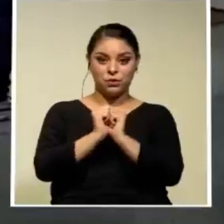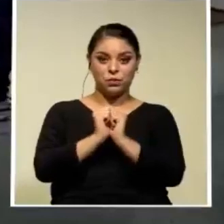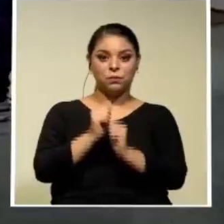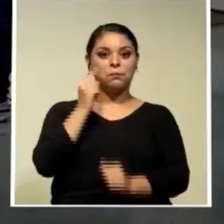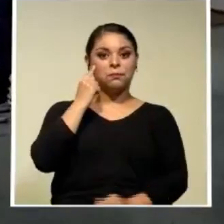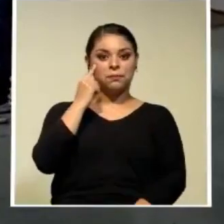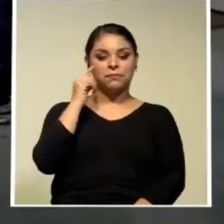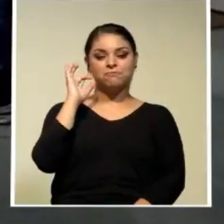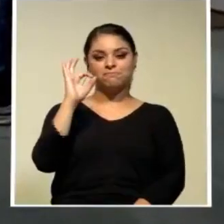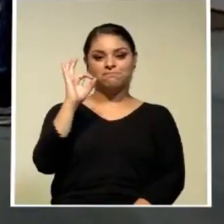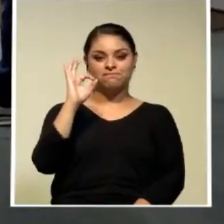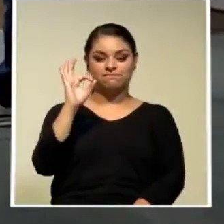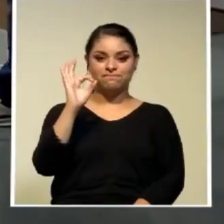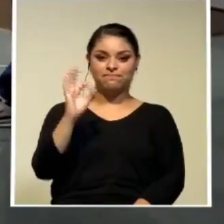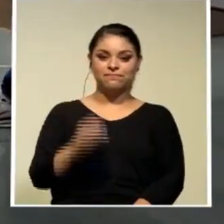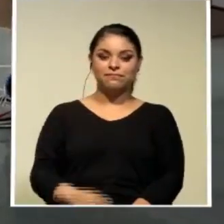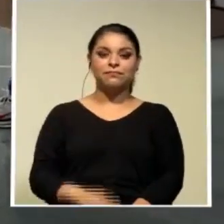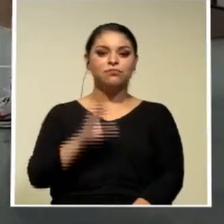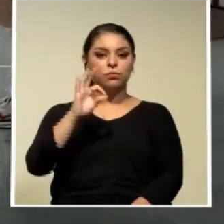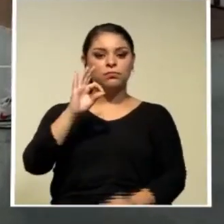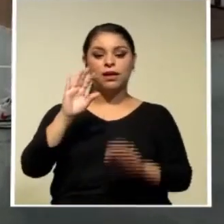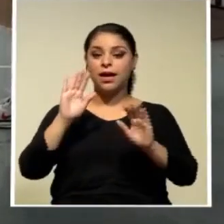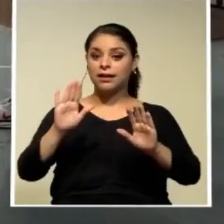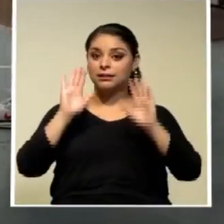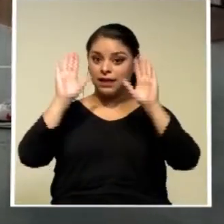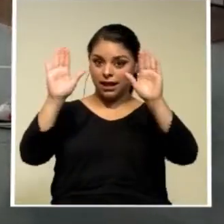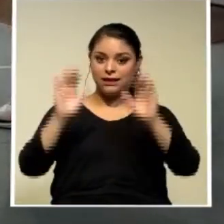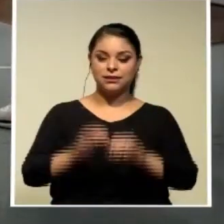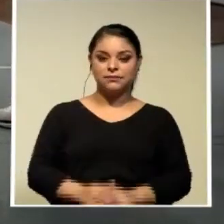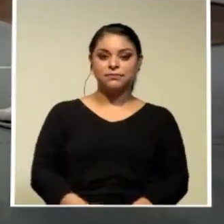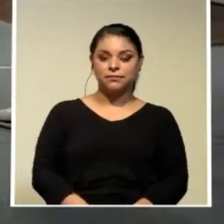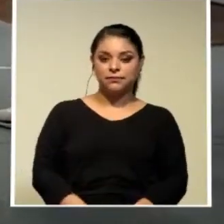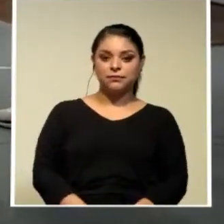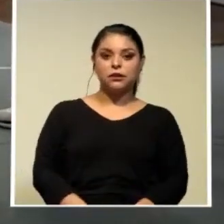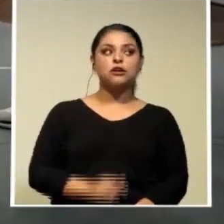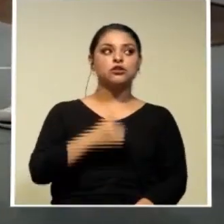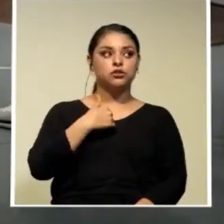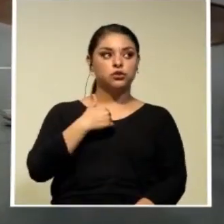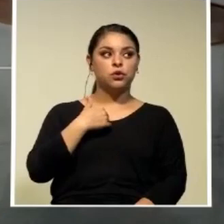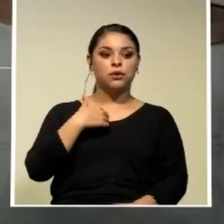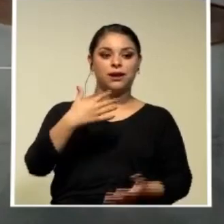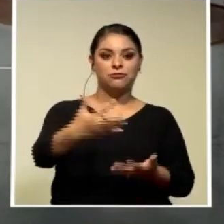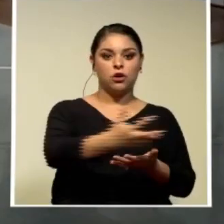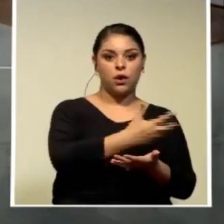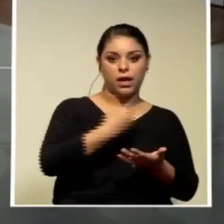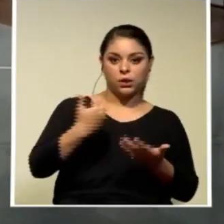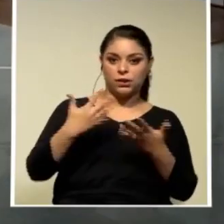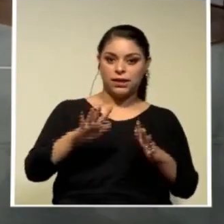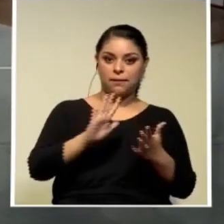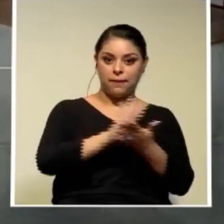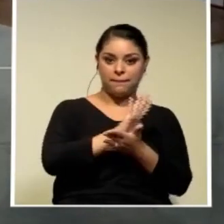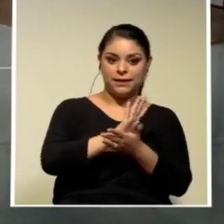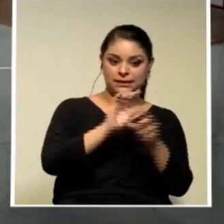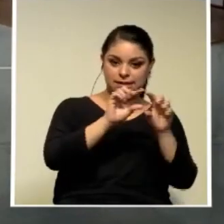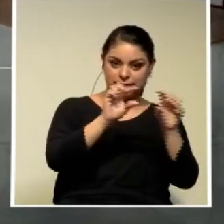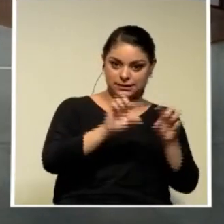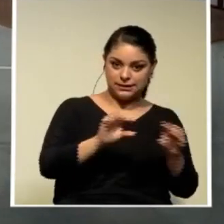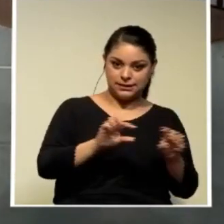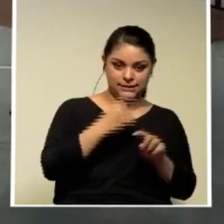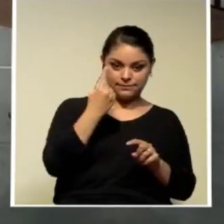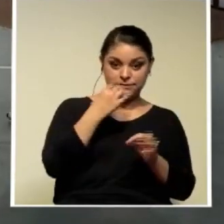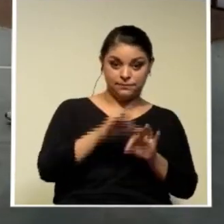¡Eso! Muy bien, excelente, niña Gwen. Ya voy recogiendo papelitos, ¿verdad? Vas recogiendo siempre papelitos, es importante, sí.